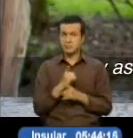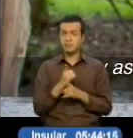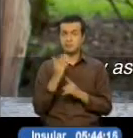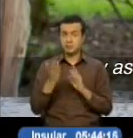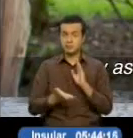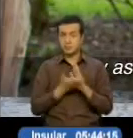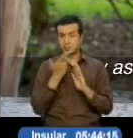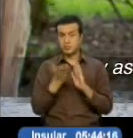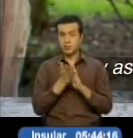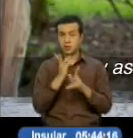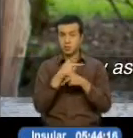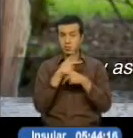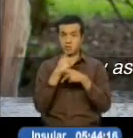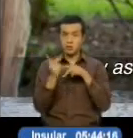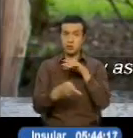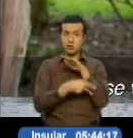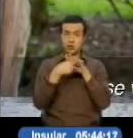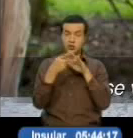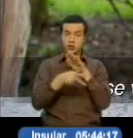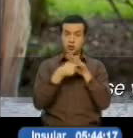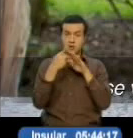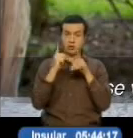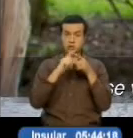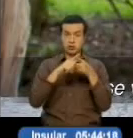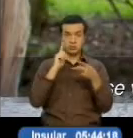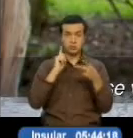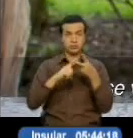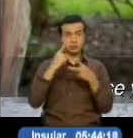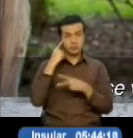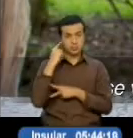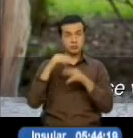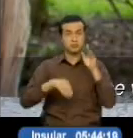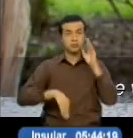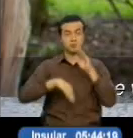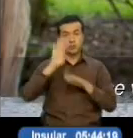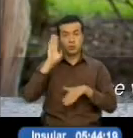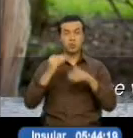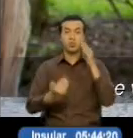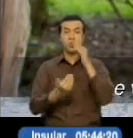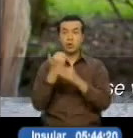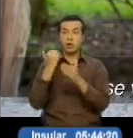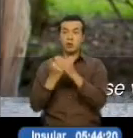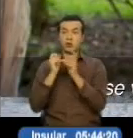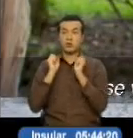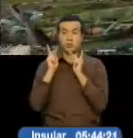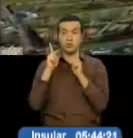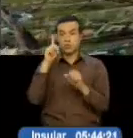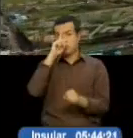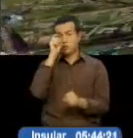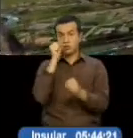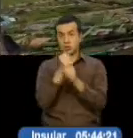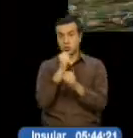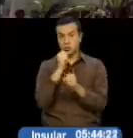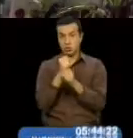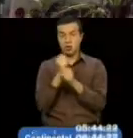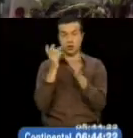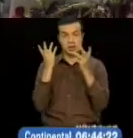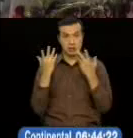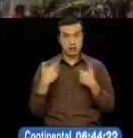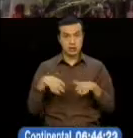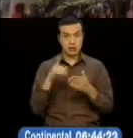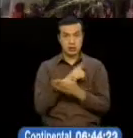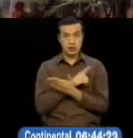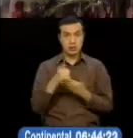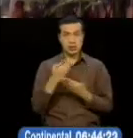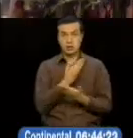a incrementar la producción petrolera y, por supuesto, se van a crear nuevas oportunidades de trabajo. Al finalizar la presente semana,